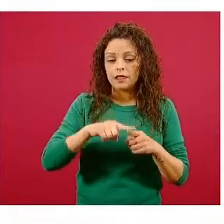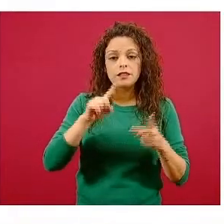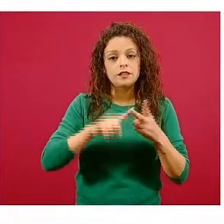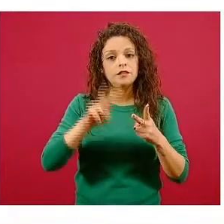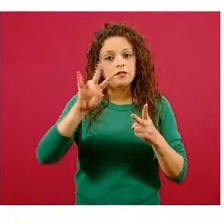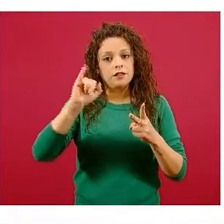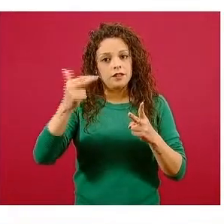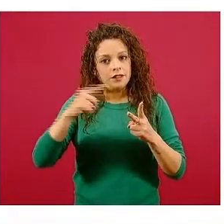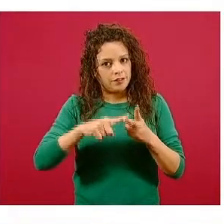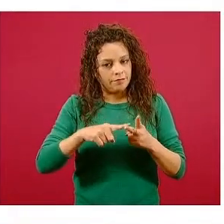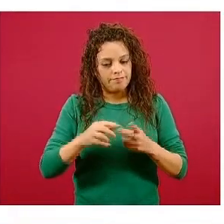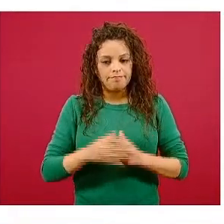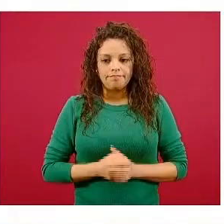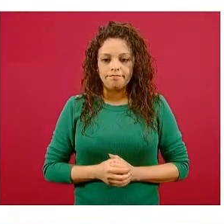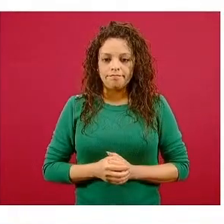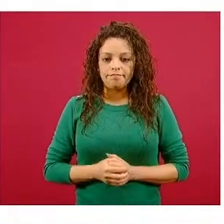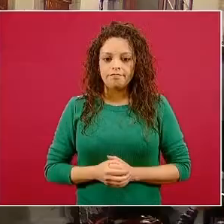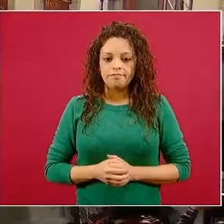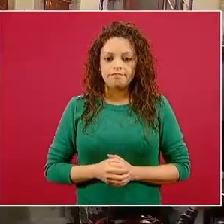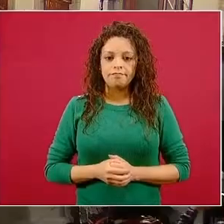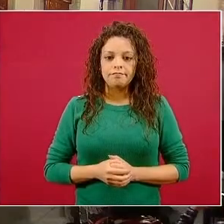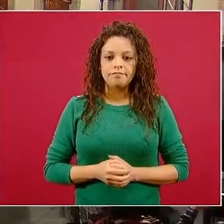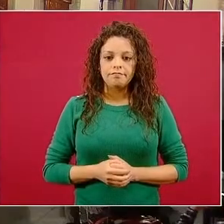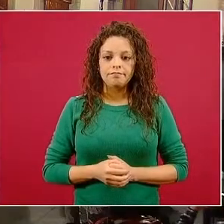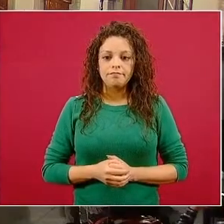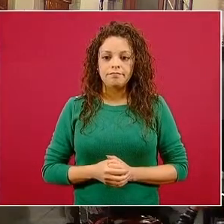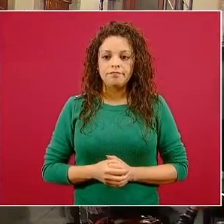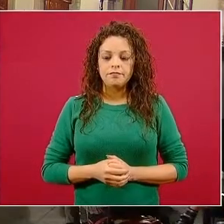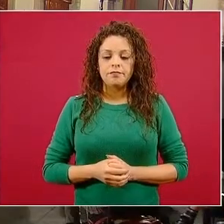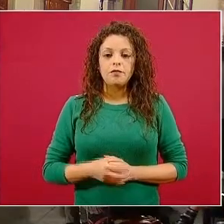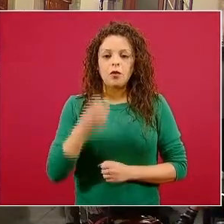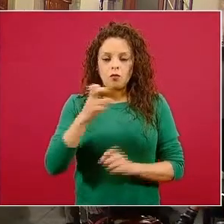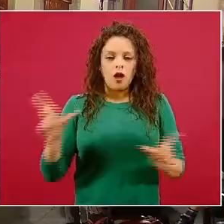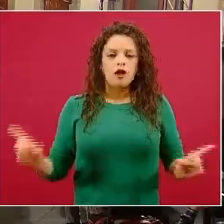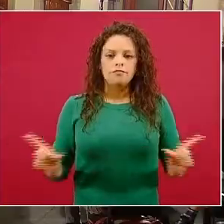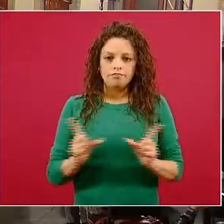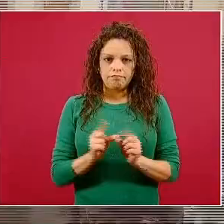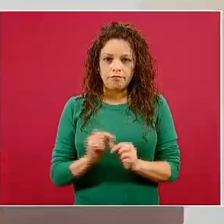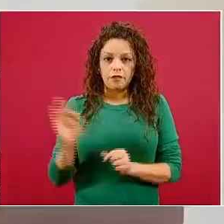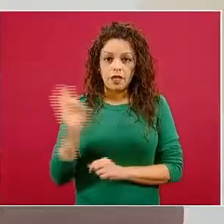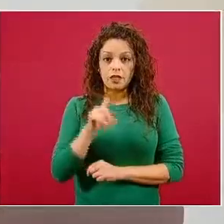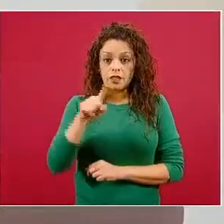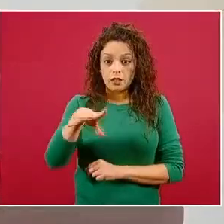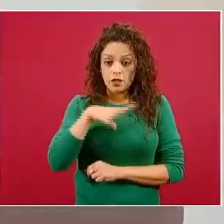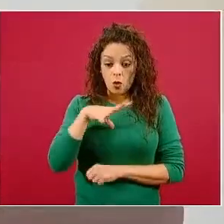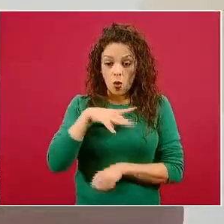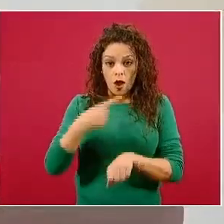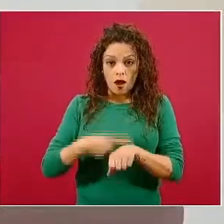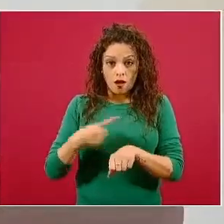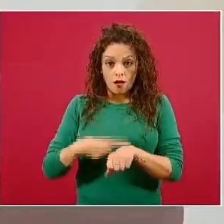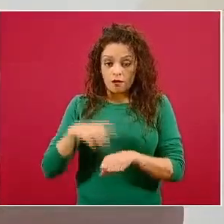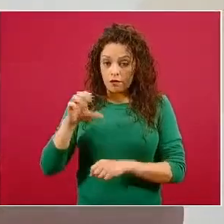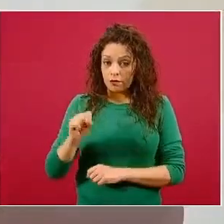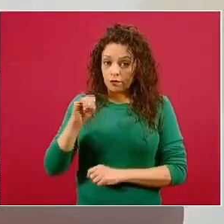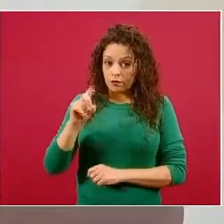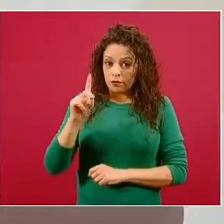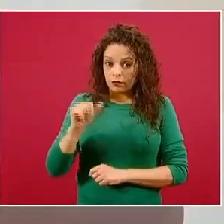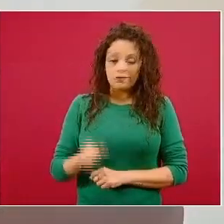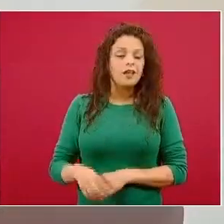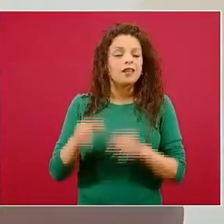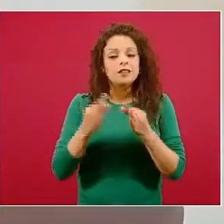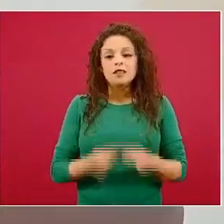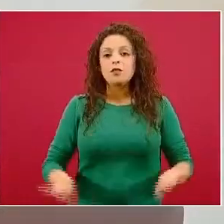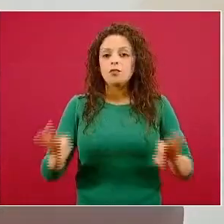Entonces, los mensajes en conclusiones es: si vives con VIH es importante mantener el tratamiento y en la